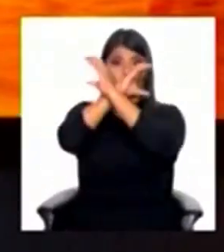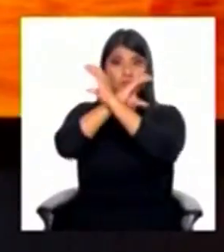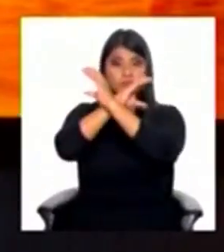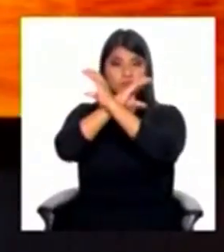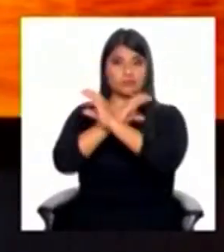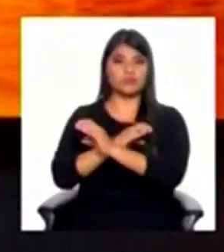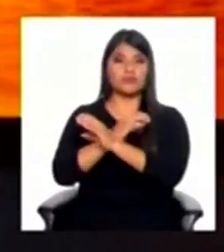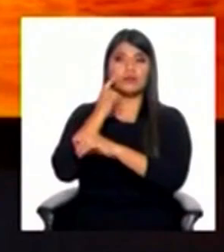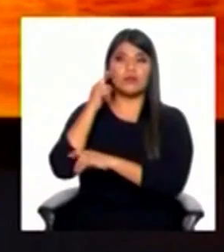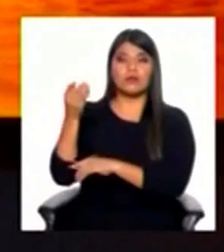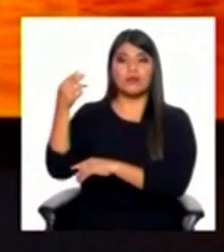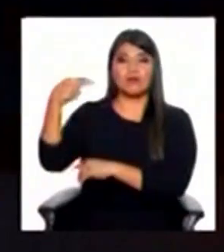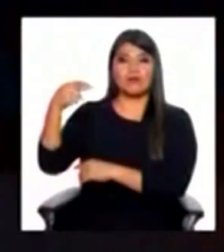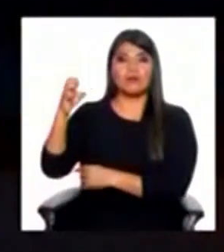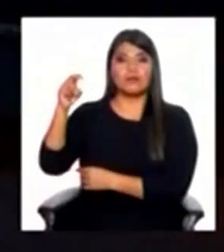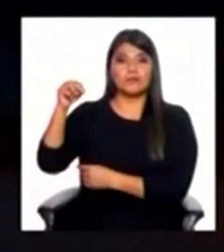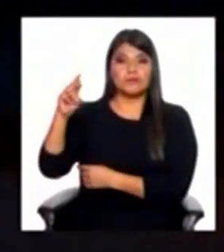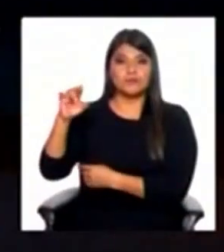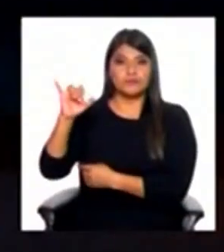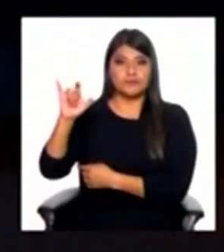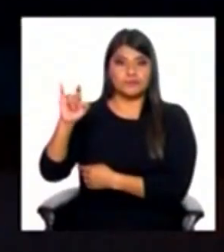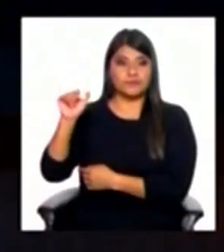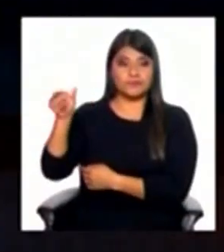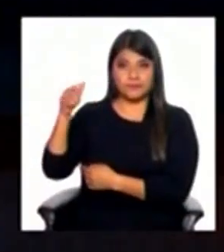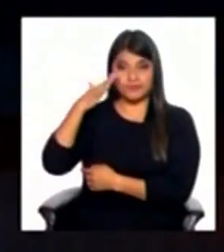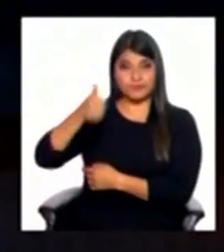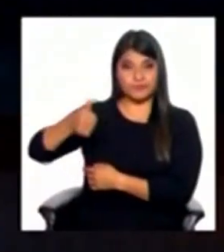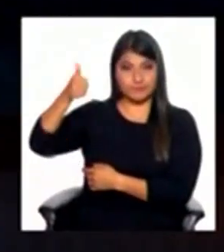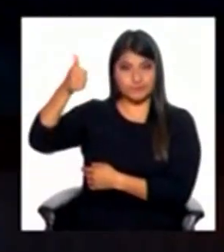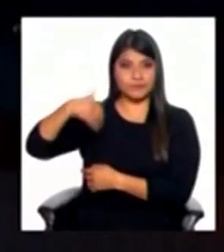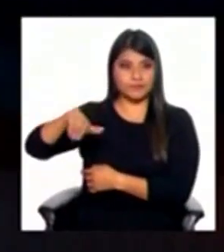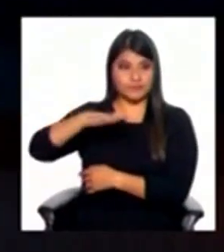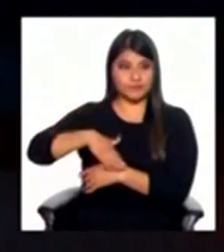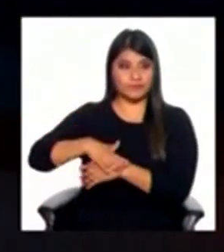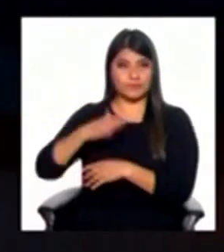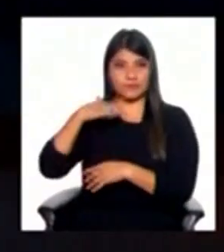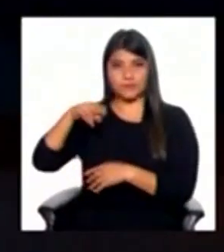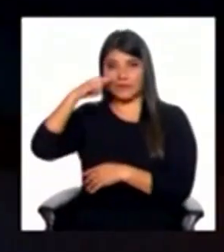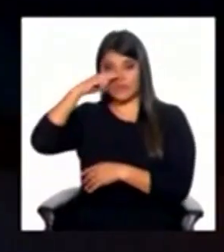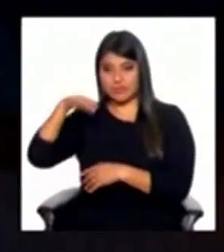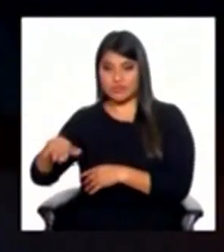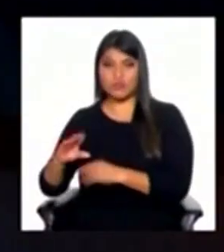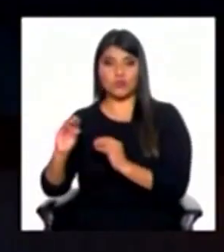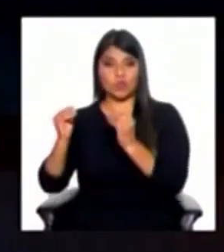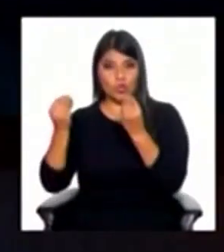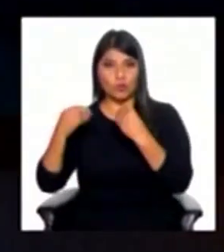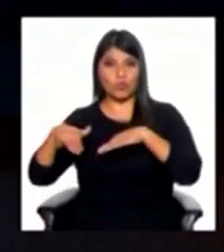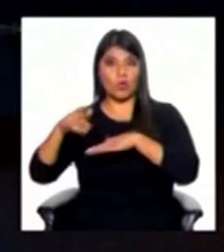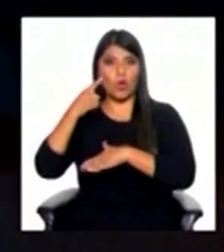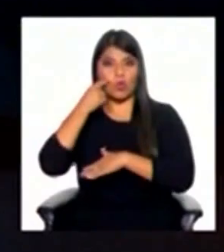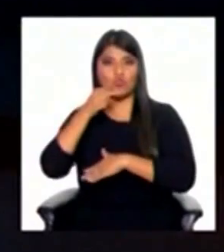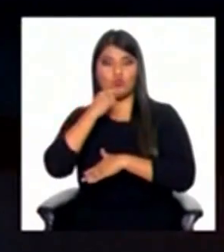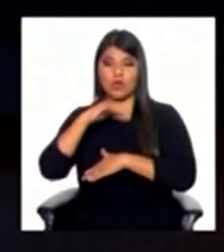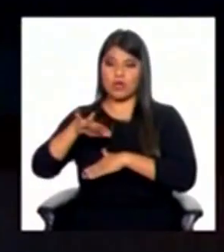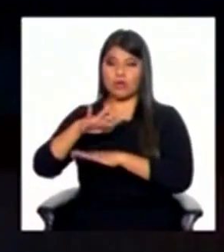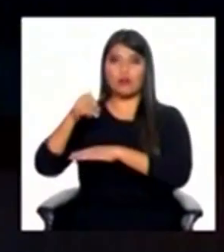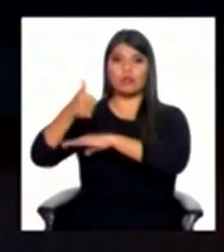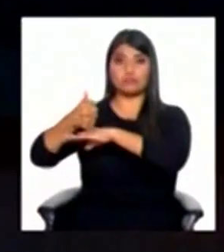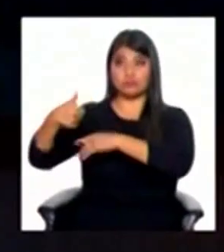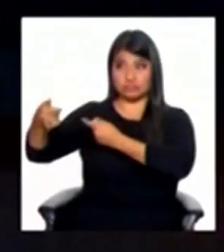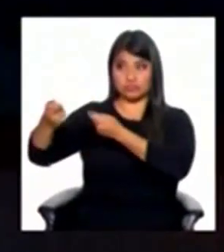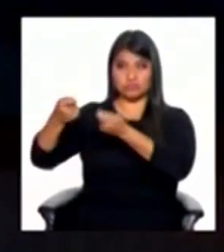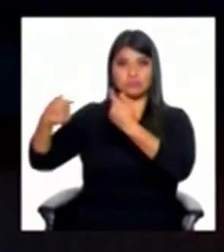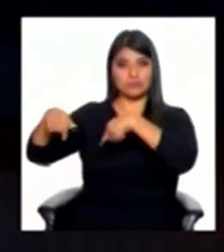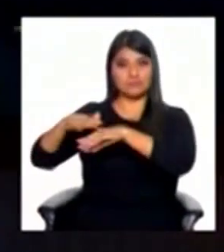invitado. Él es Henry Aguilera Rodríguez, director general de la Dirección General de Niñas, Niños y Adolescentes del Ministerio de la Mujer y